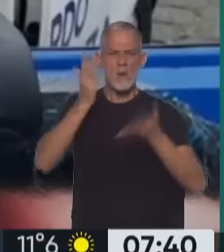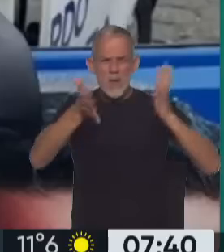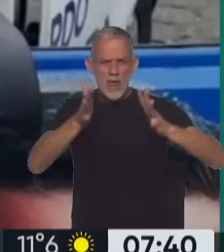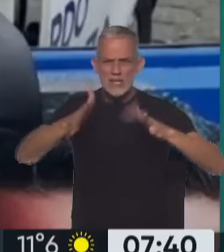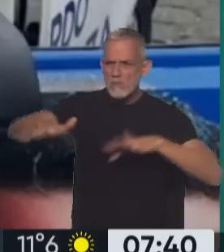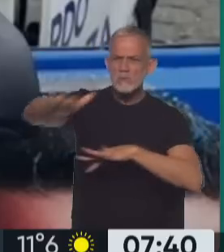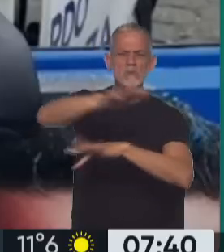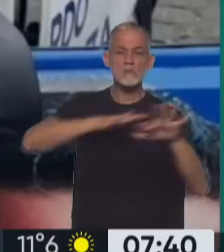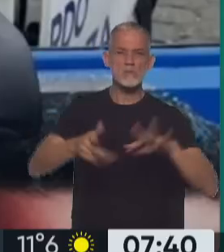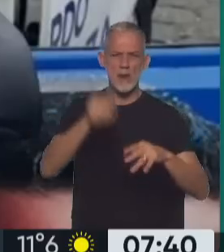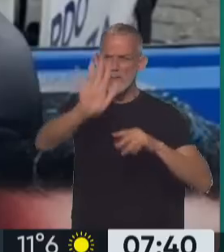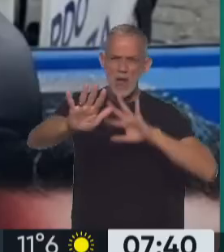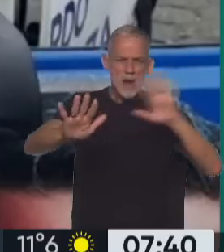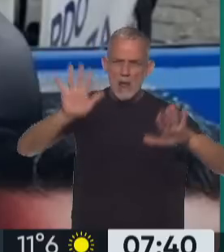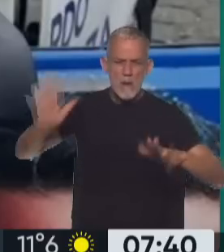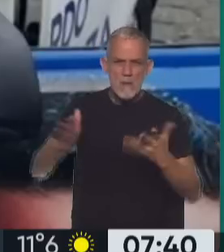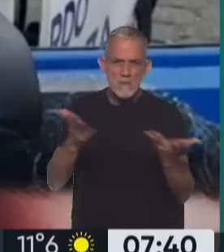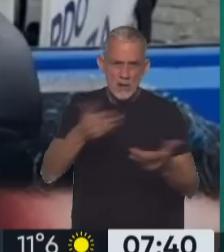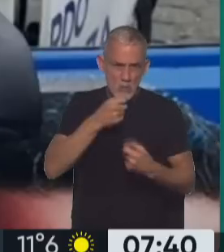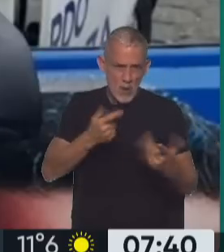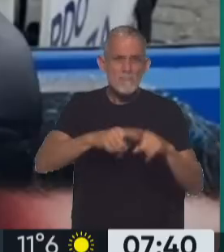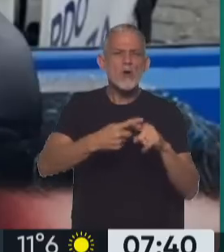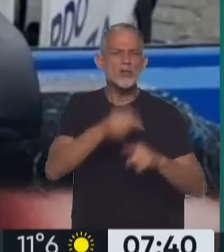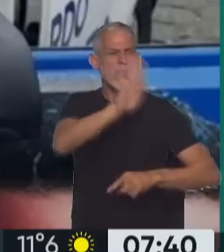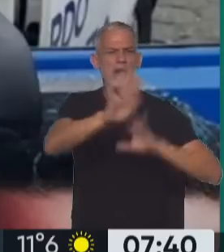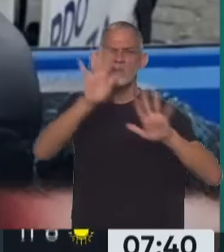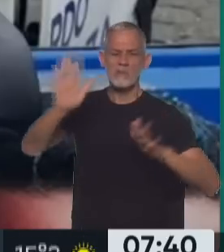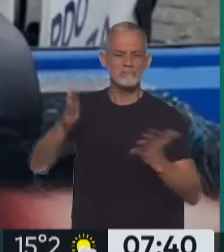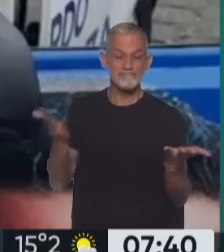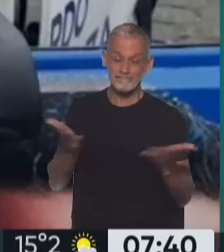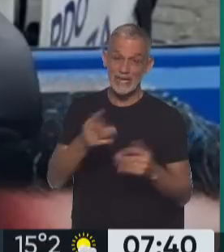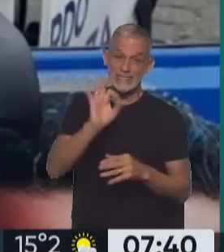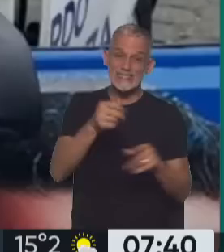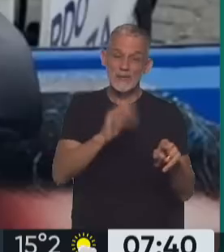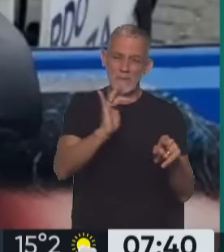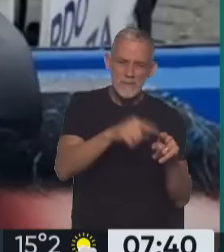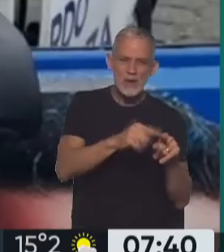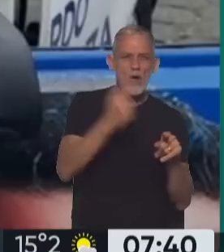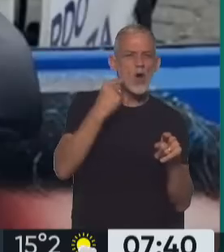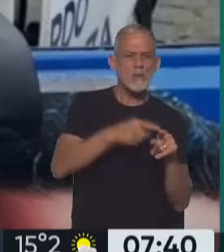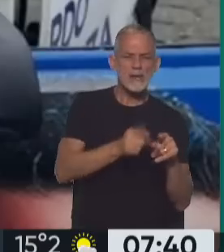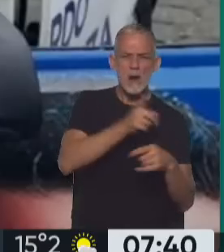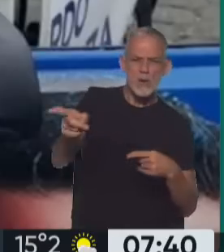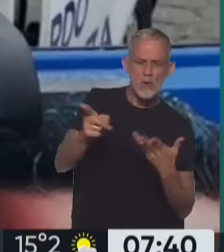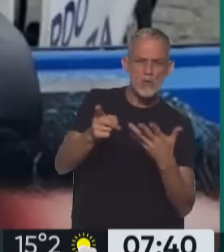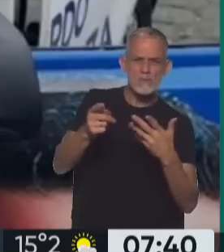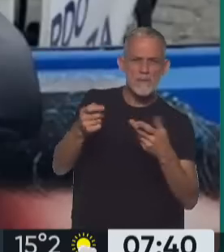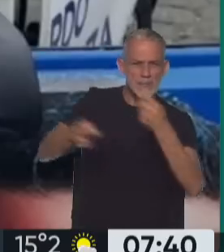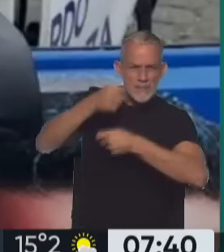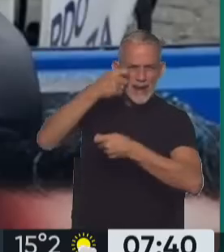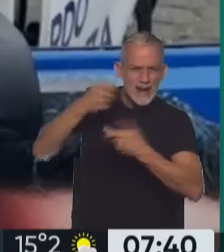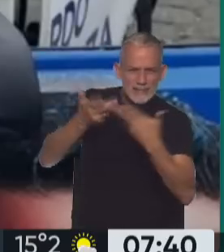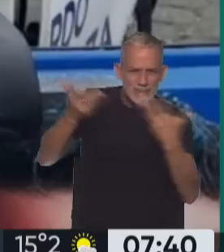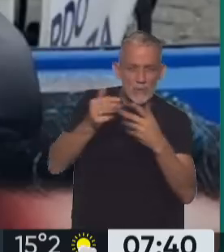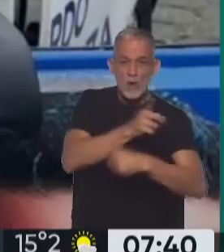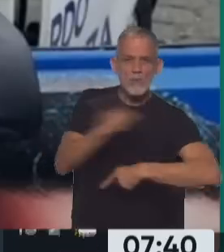que llegan a amenazar y a agredir a políticos. ¿Sabe si este hombre estaba enfrentado al narcotráfico, si tenía un enfrentamiento